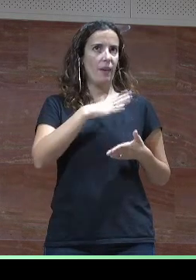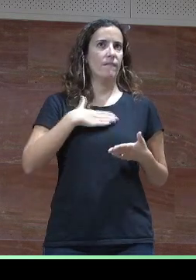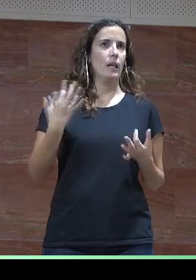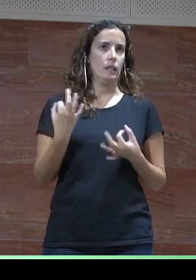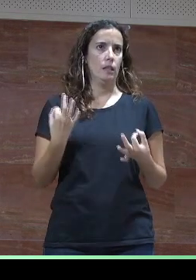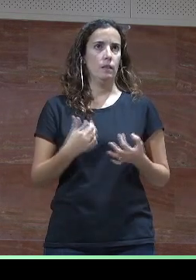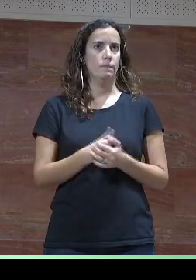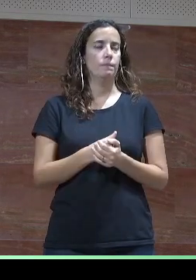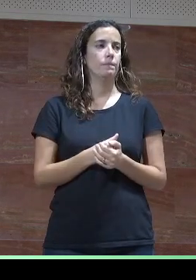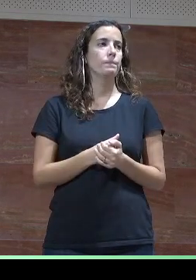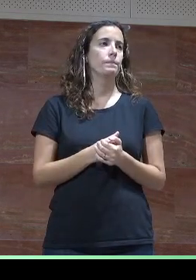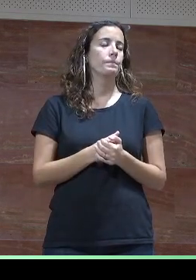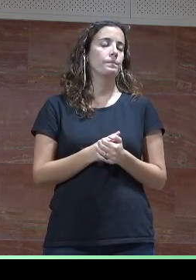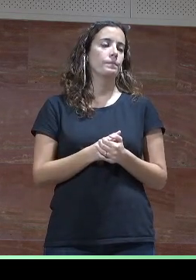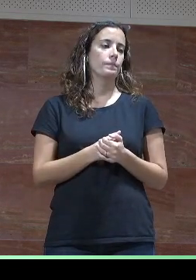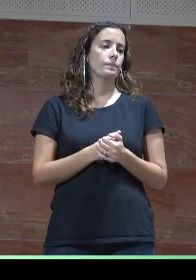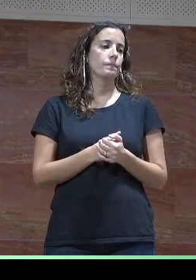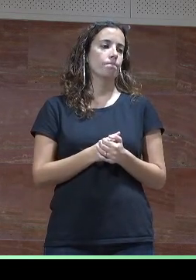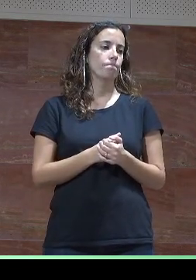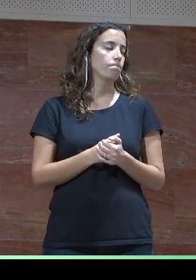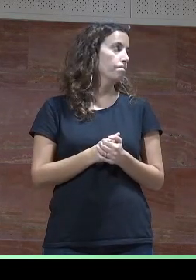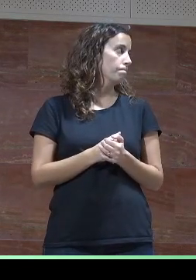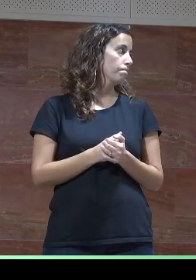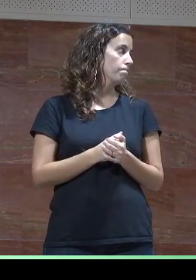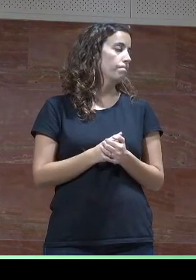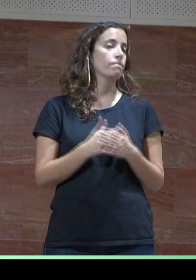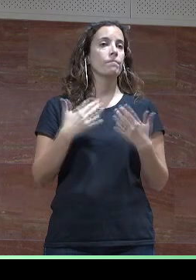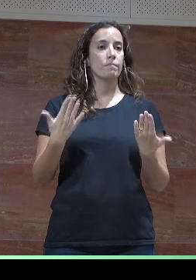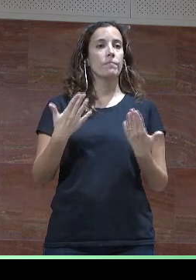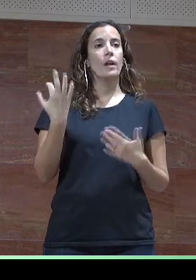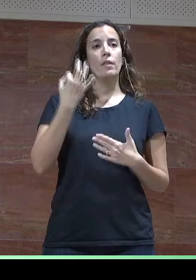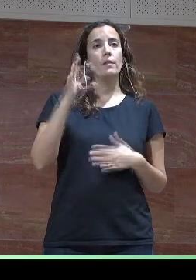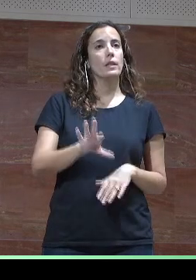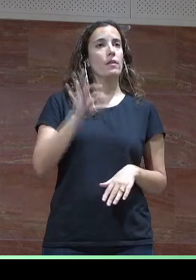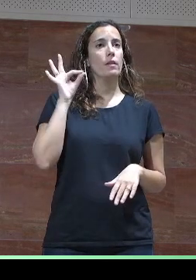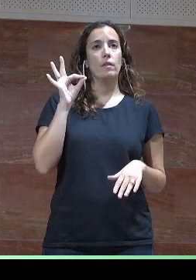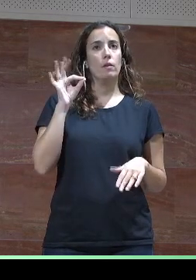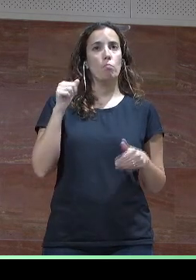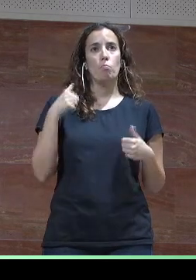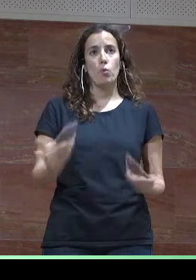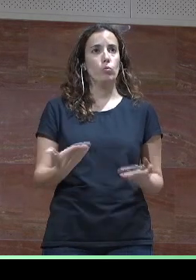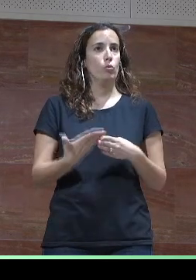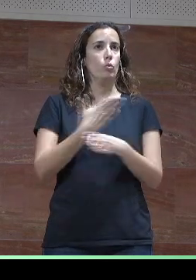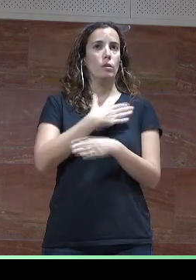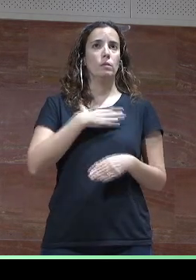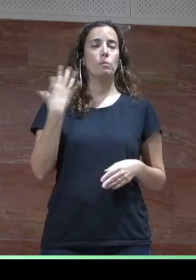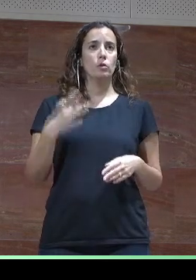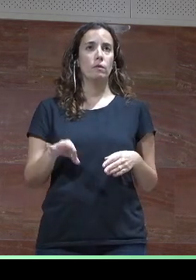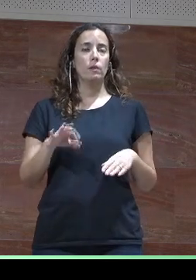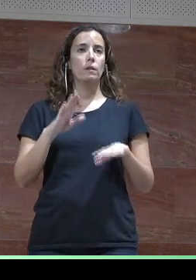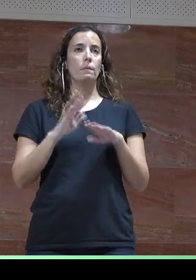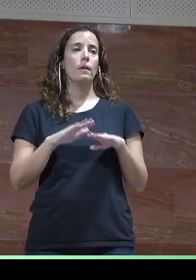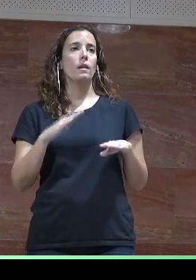juicio de valor. Y eso lo tienes que decidir muy pronto para que cuando